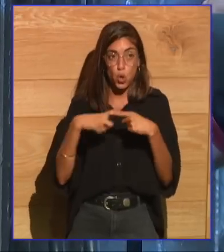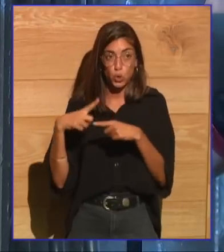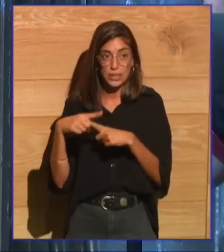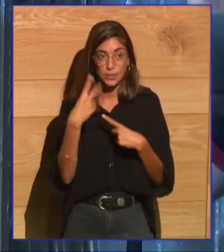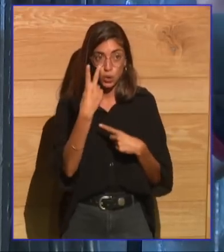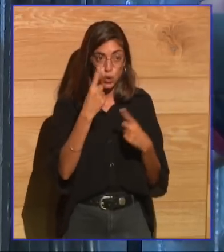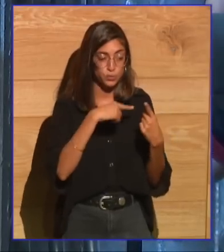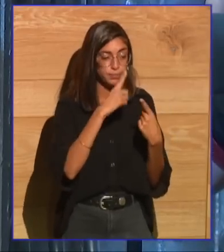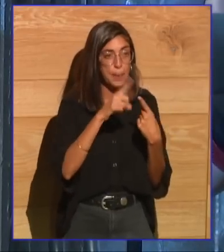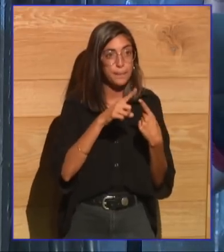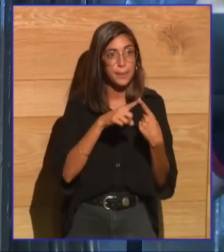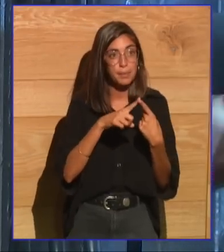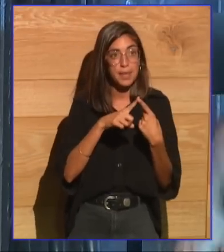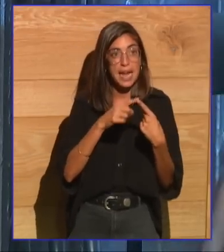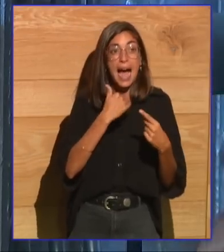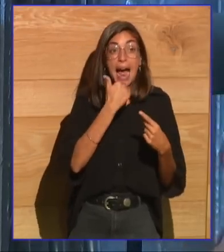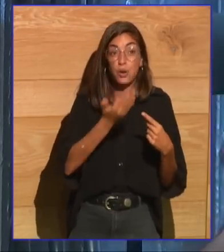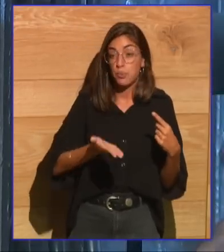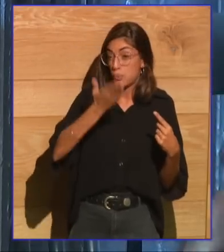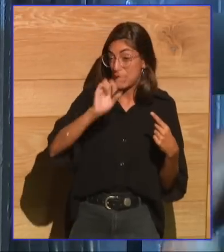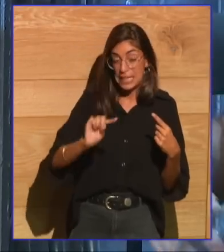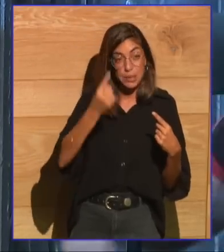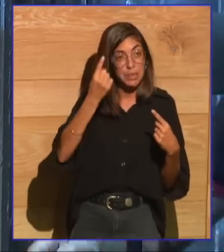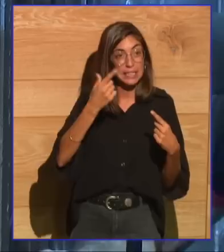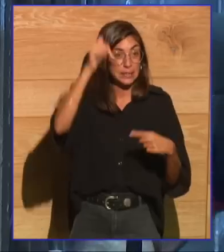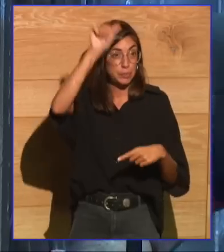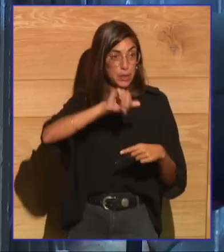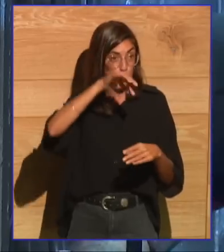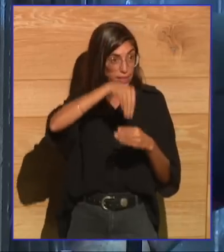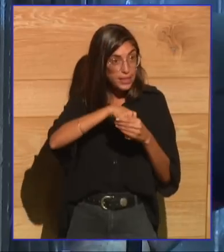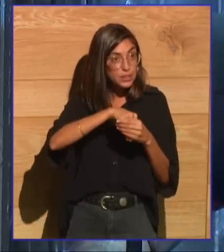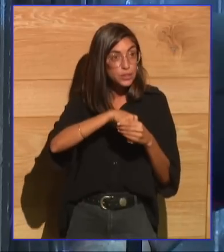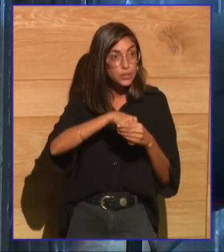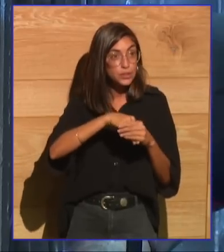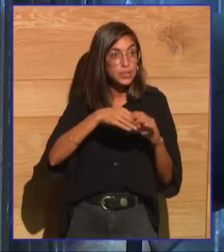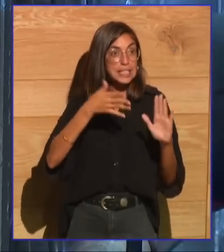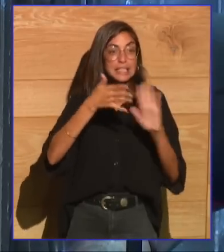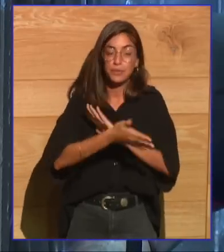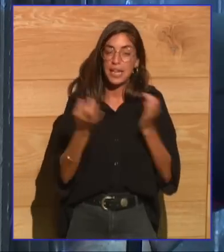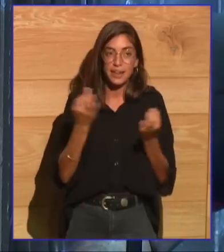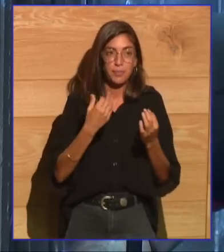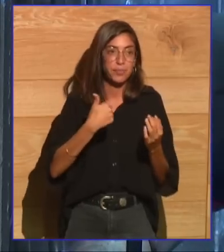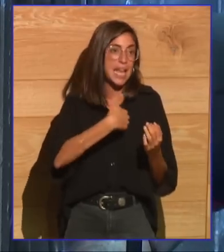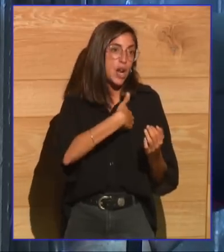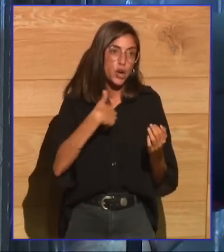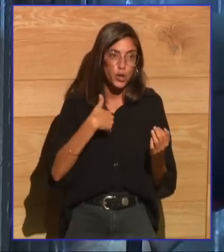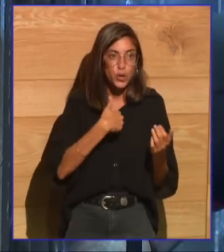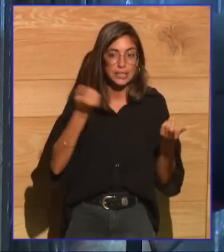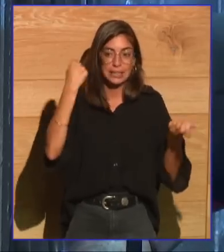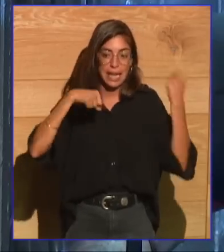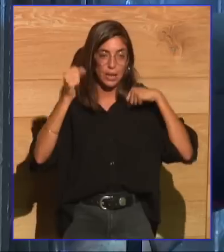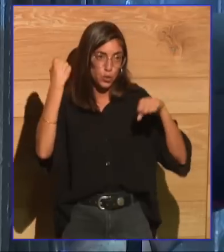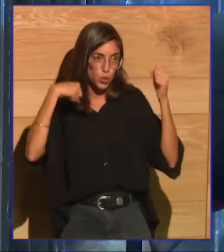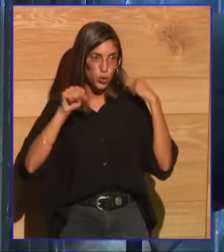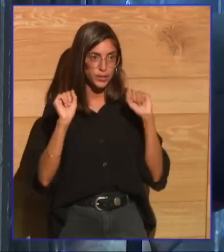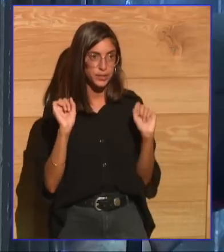es la clave emocional de la película para mí es la inversión de papeles que se produce es muy muy fácil el rodrigo llegado